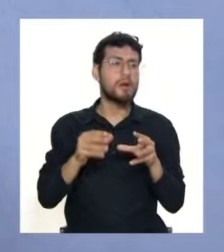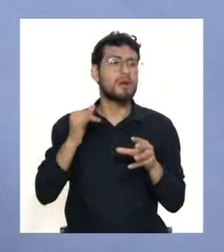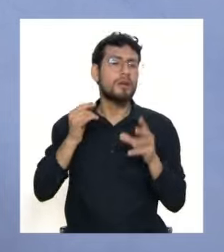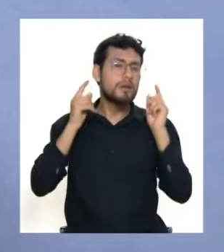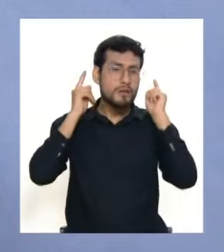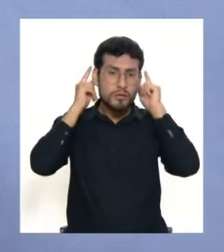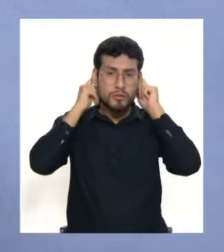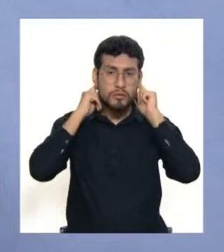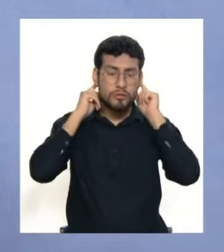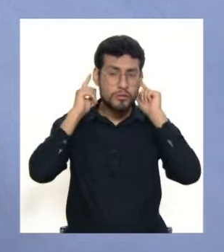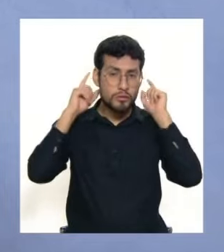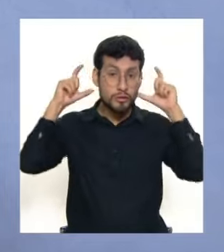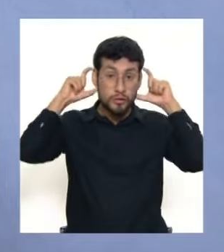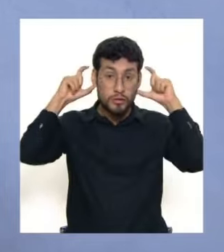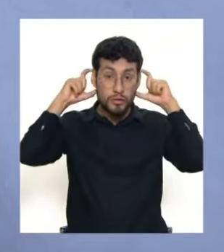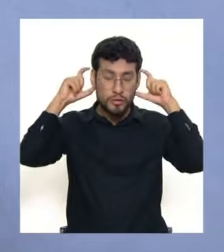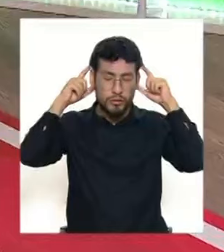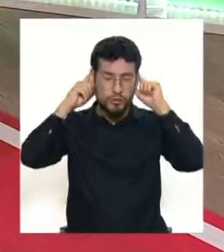de las orejas.